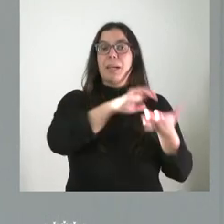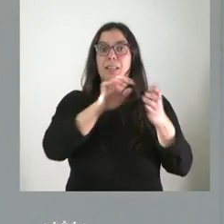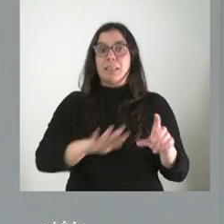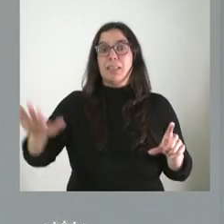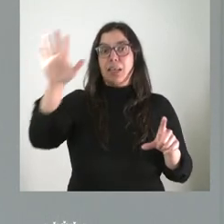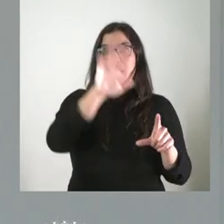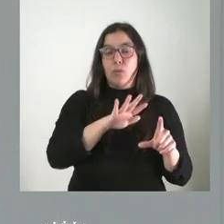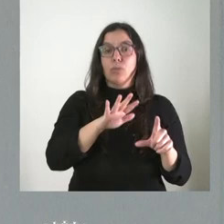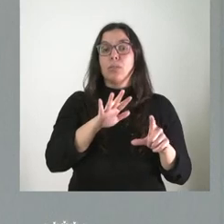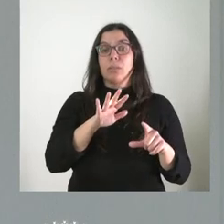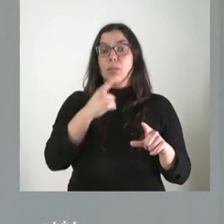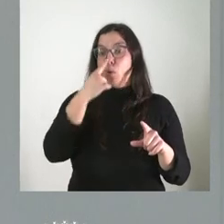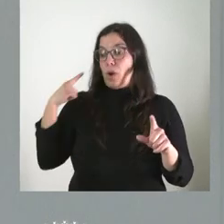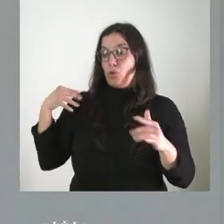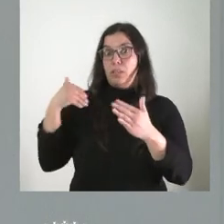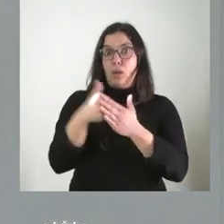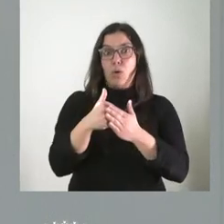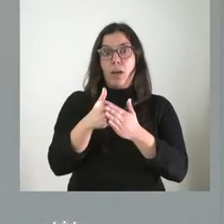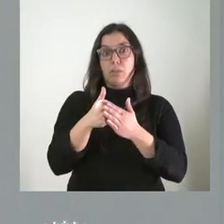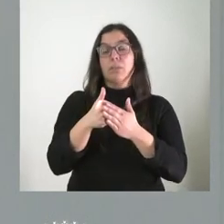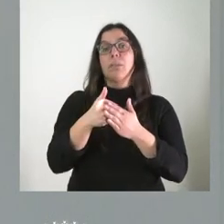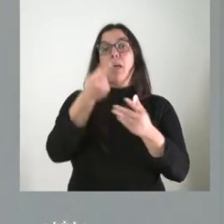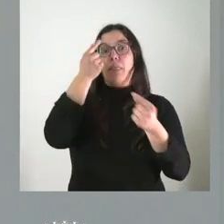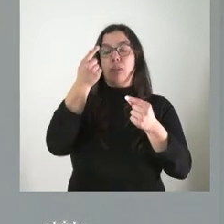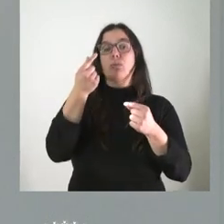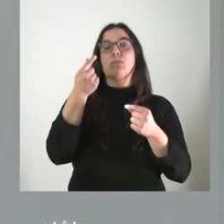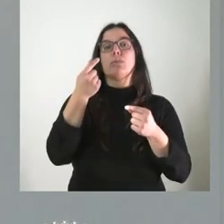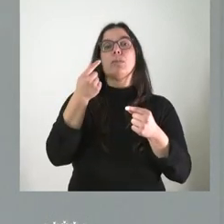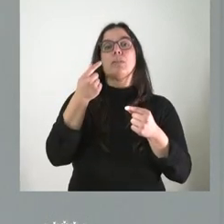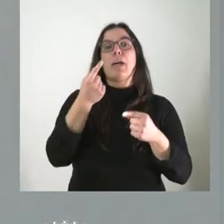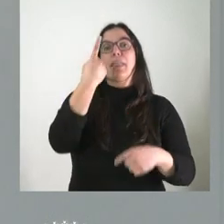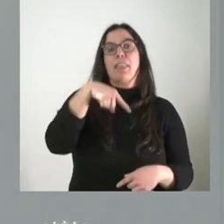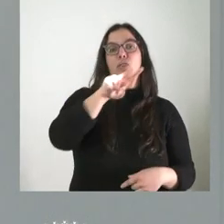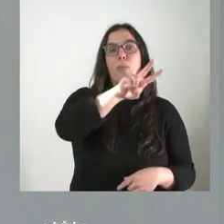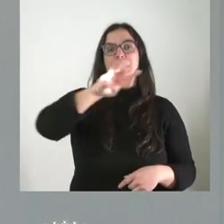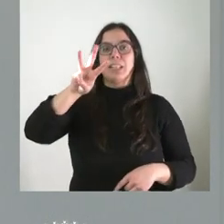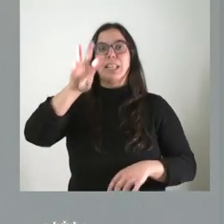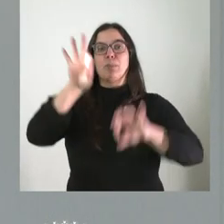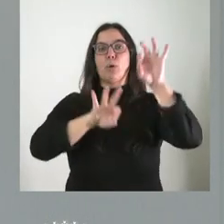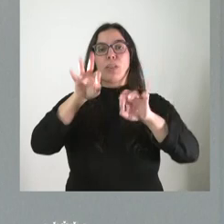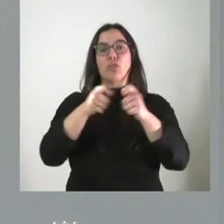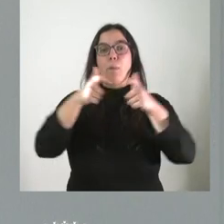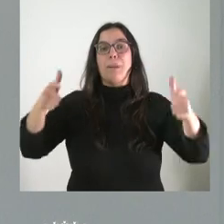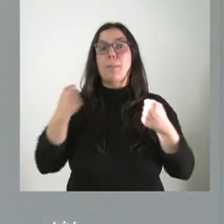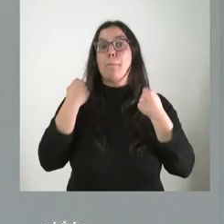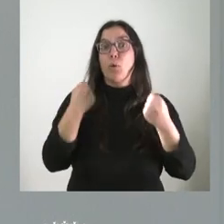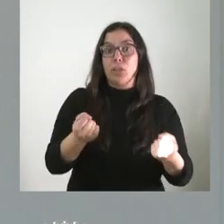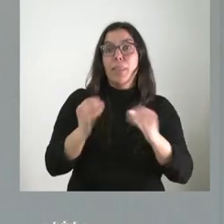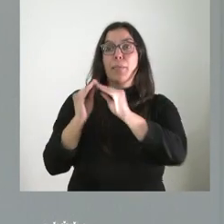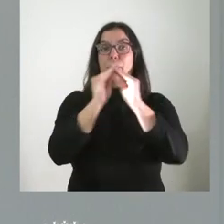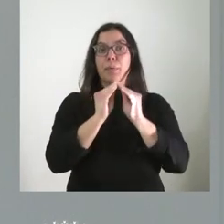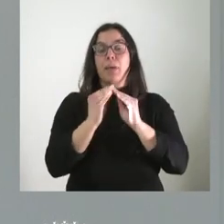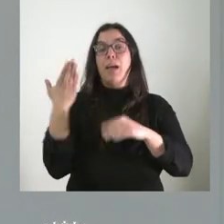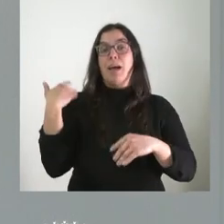ha incrementado solo en el último año para el que tenemos datos en el año 21 un 123% la potencia instalada a pasar de